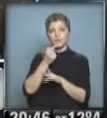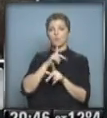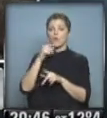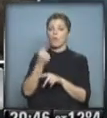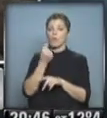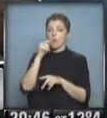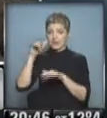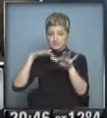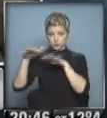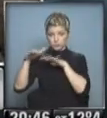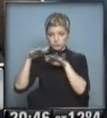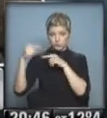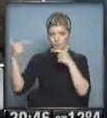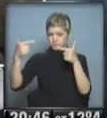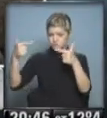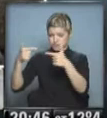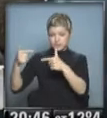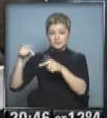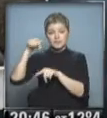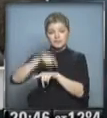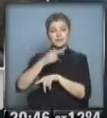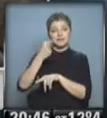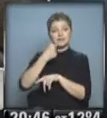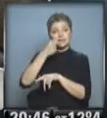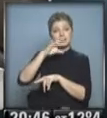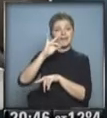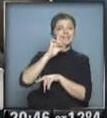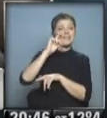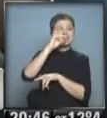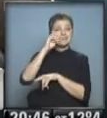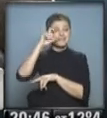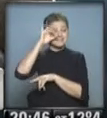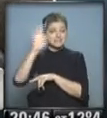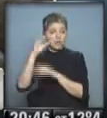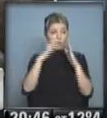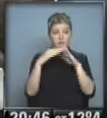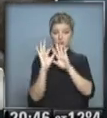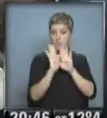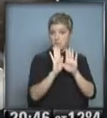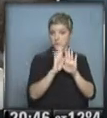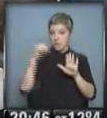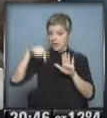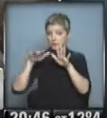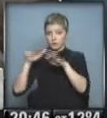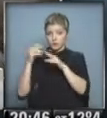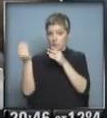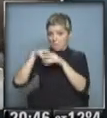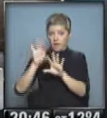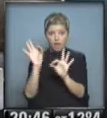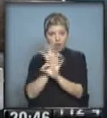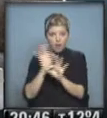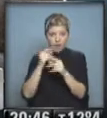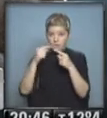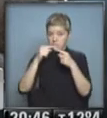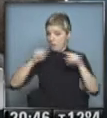acontecieron este lamentable episodio de que rafael di zeo se encontraba en su casa y que no tiene absolutamente nada que ver con los hechos y que está en forma total